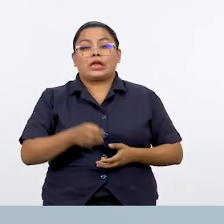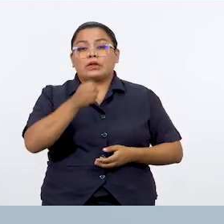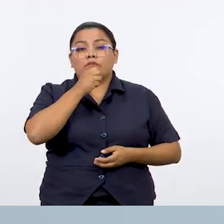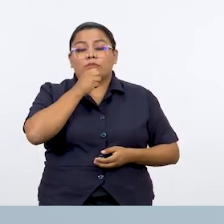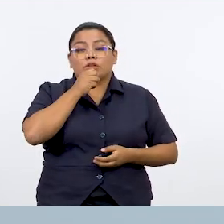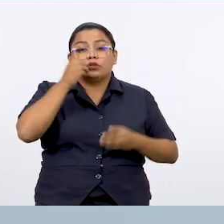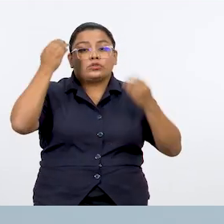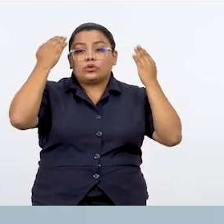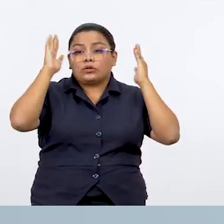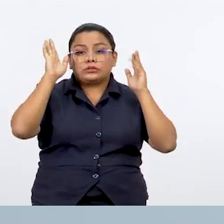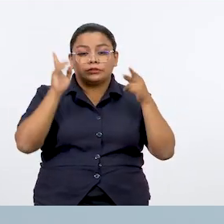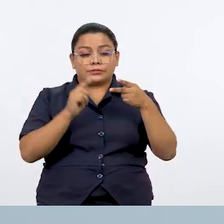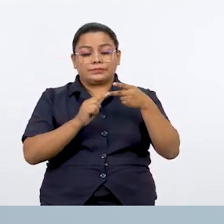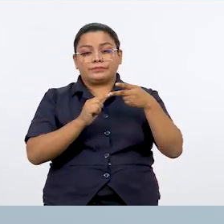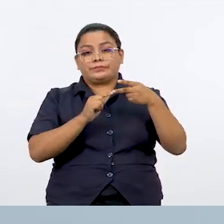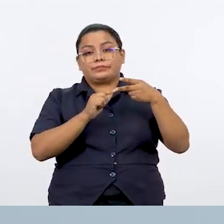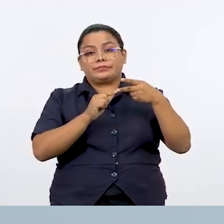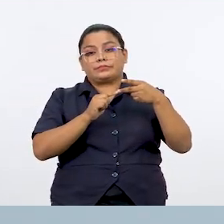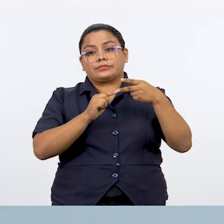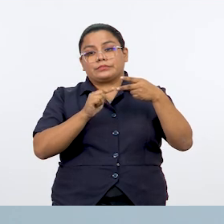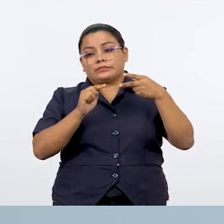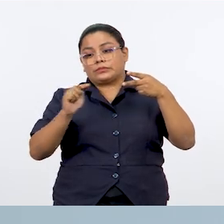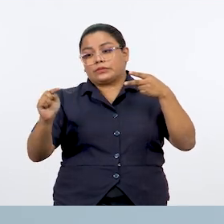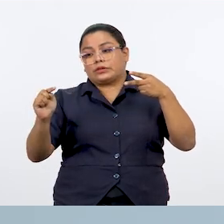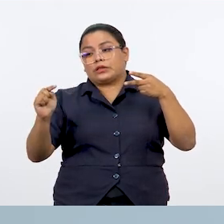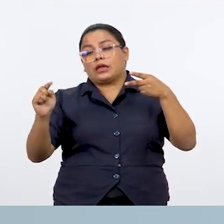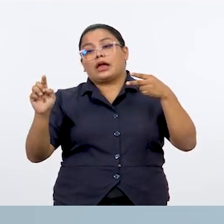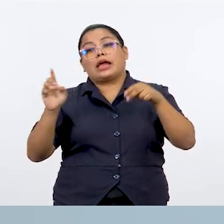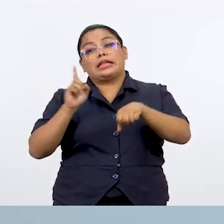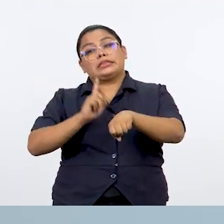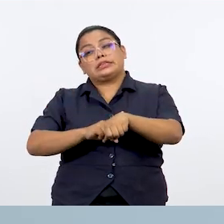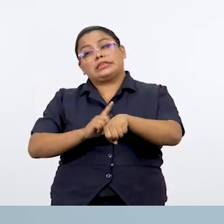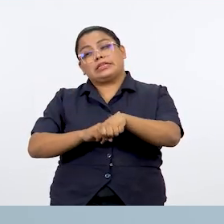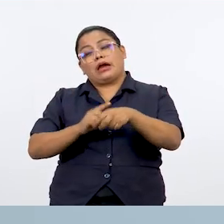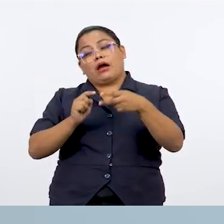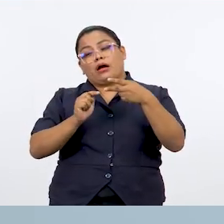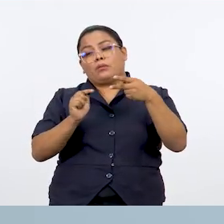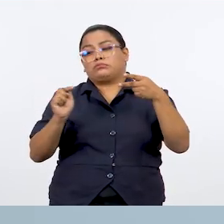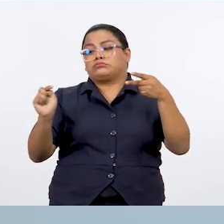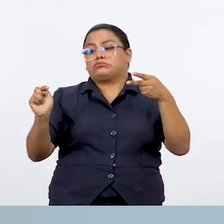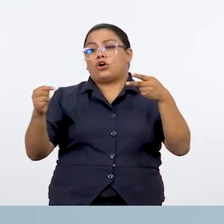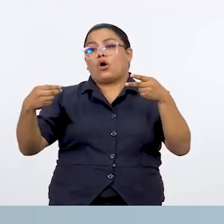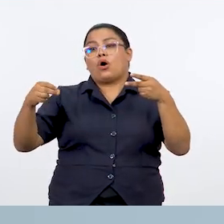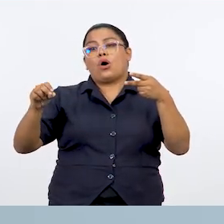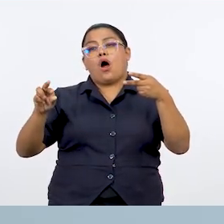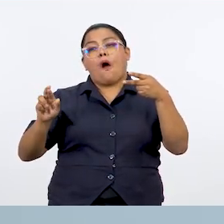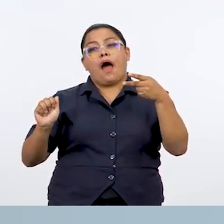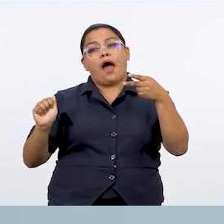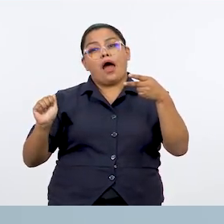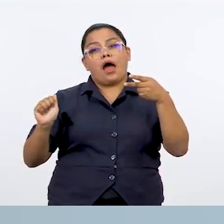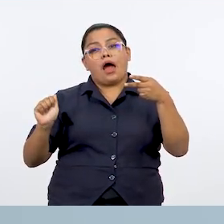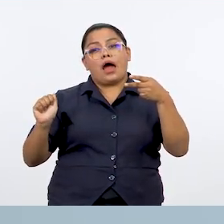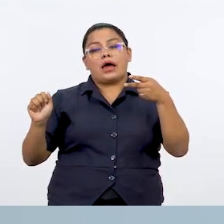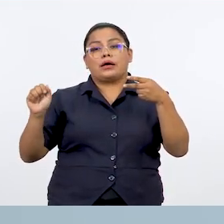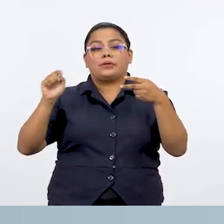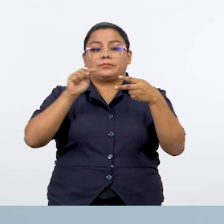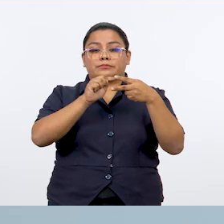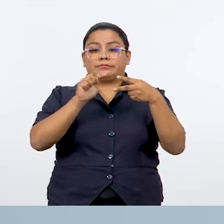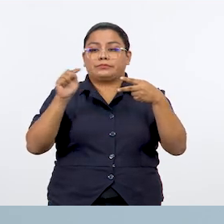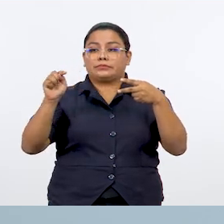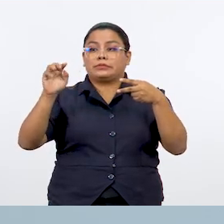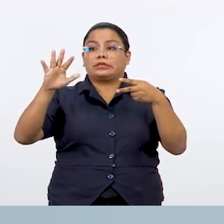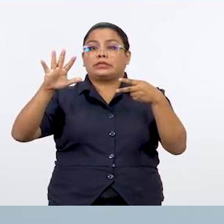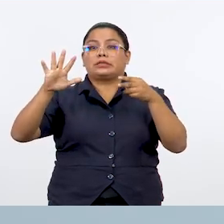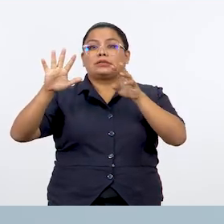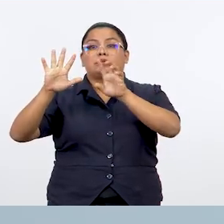no conocemos? Pues básicamente es el tiempo total que se tarda en recorrer el tren estos